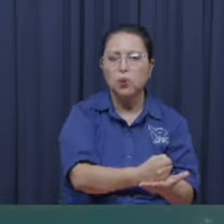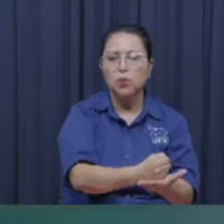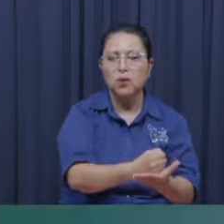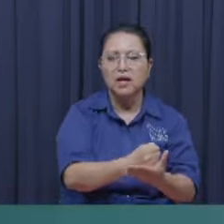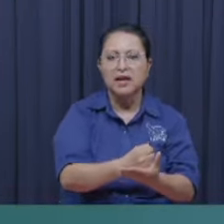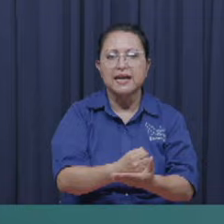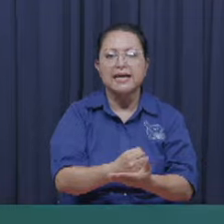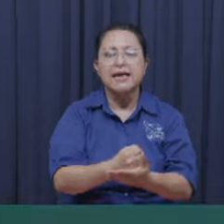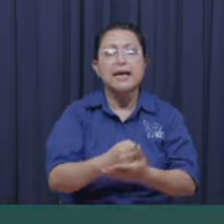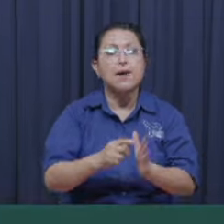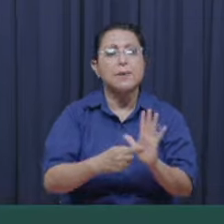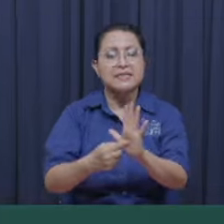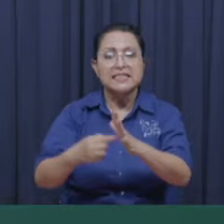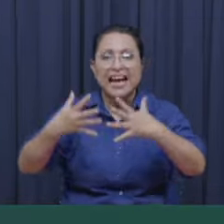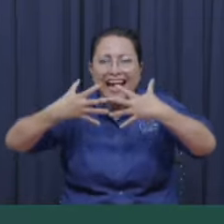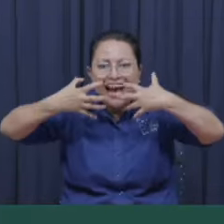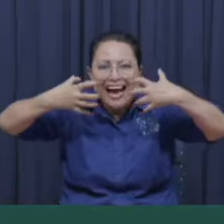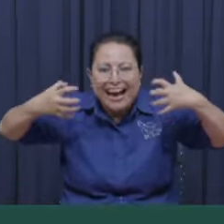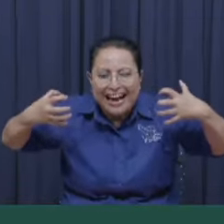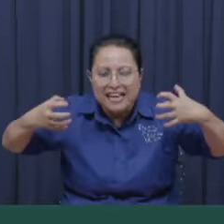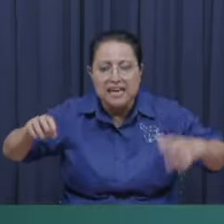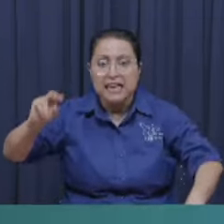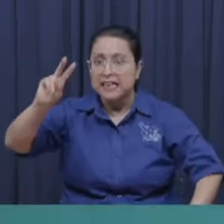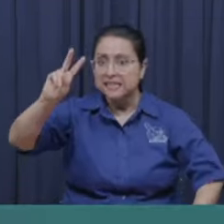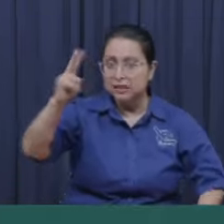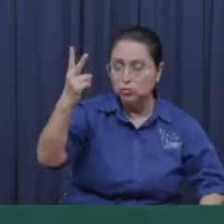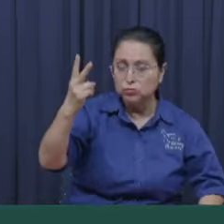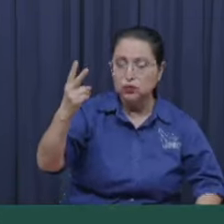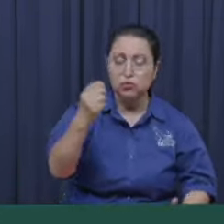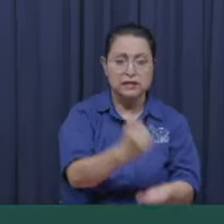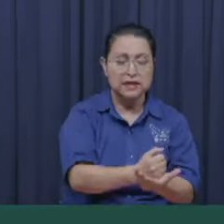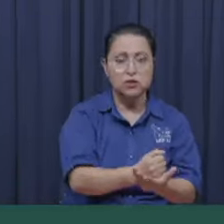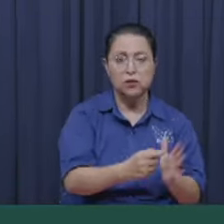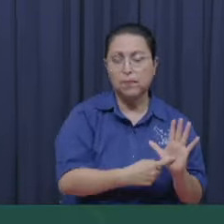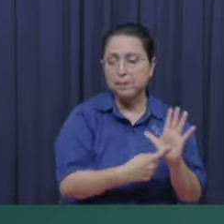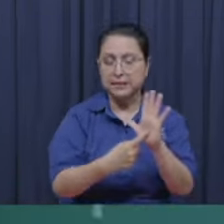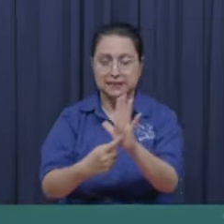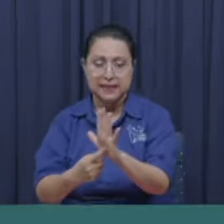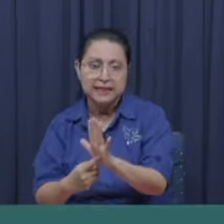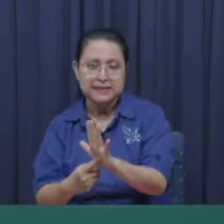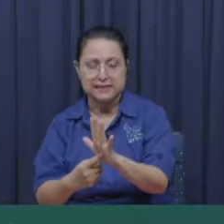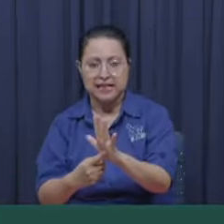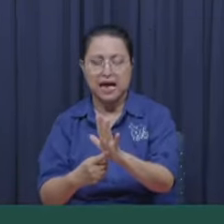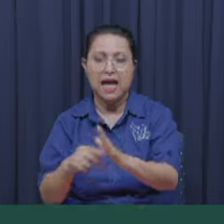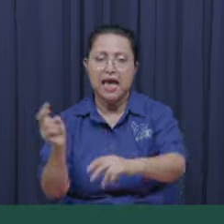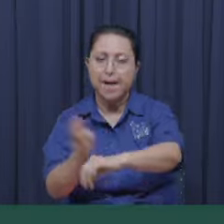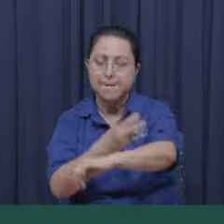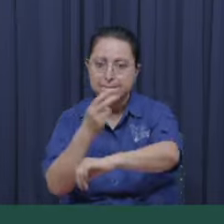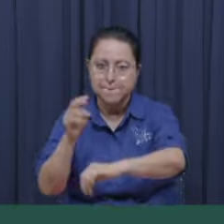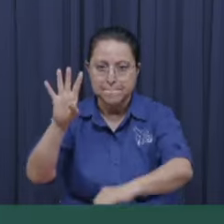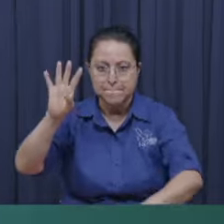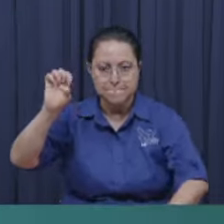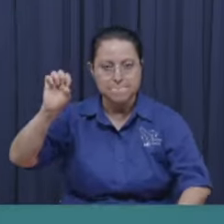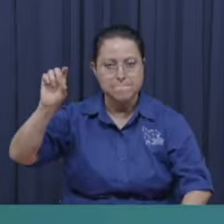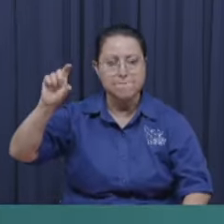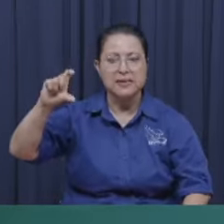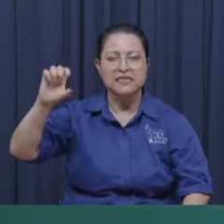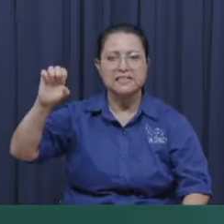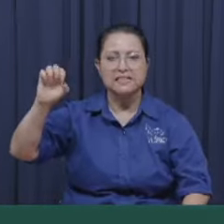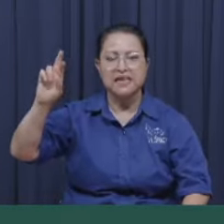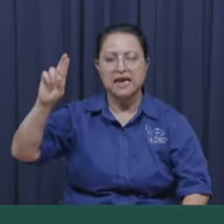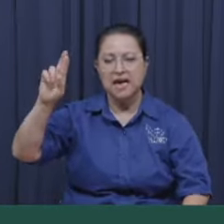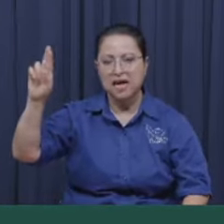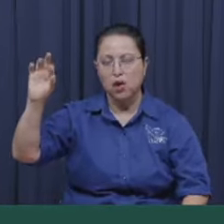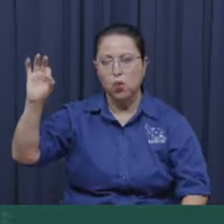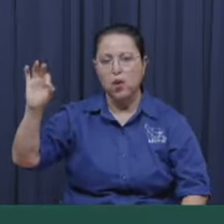El león. ¿Quién es el que presenta el segundo sello? El becerro. ¿Quién es el que